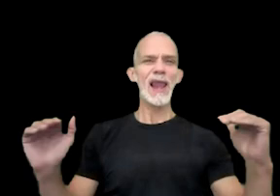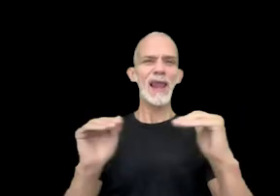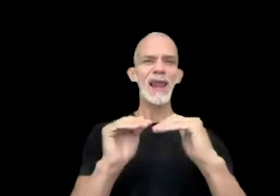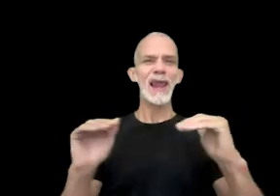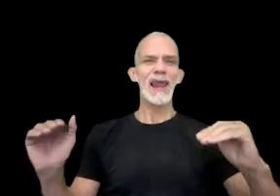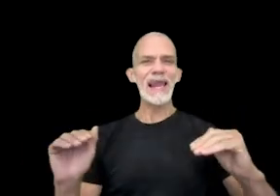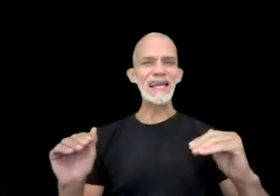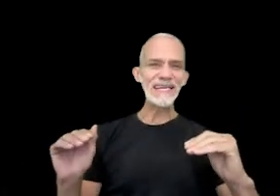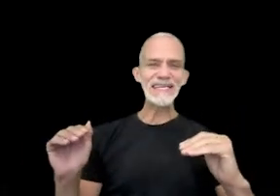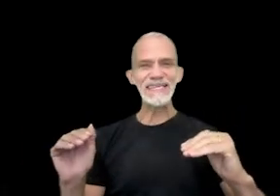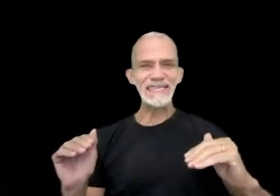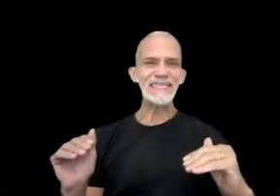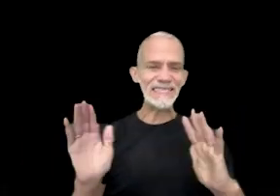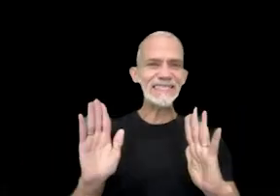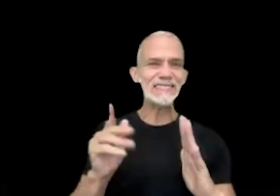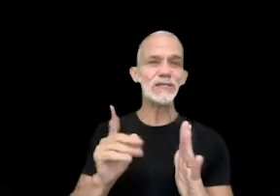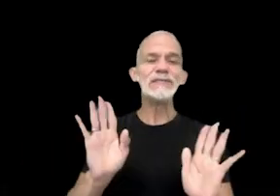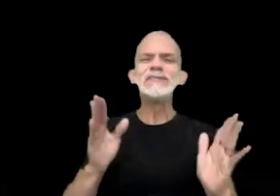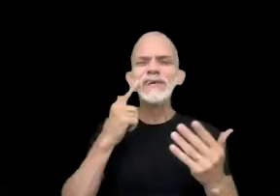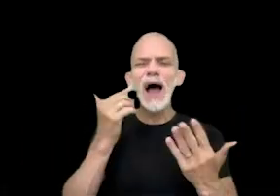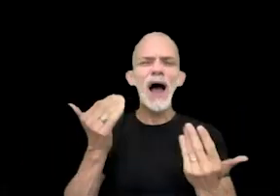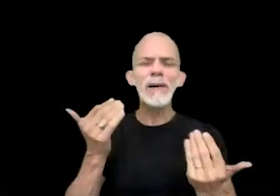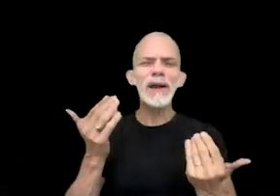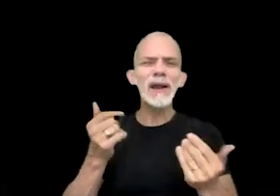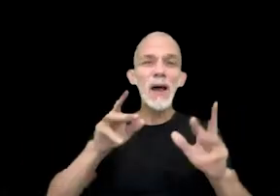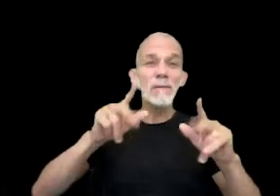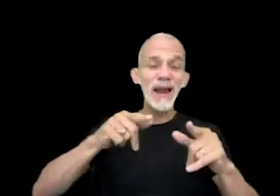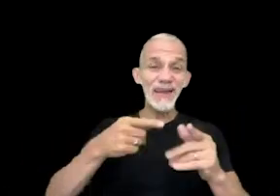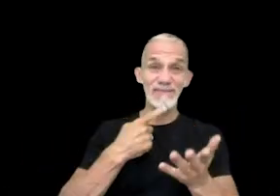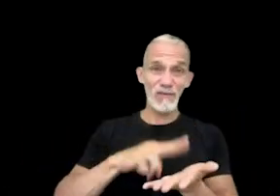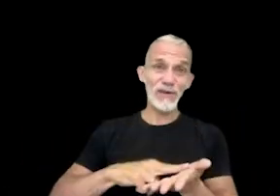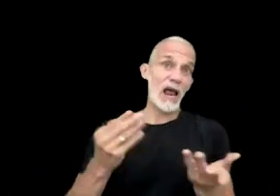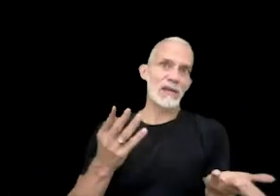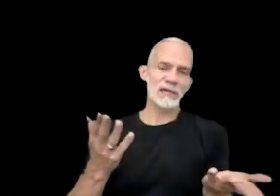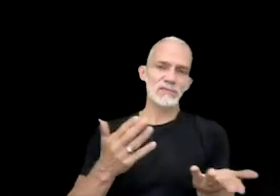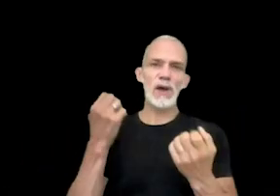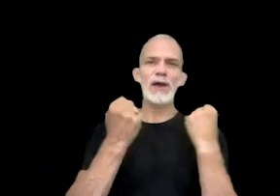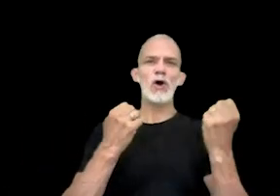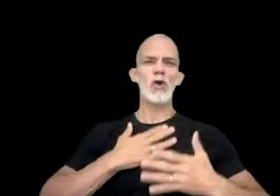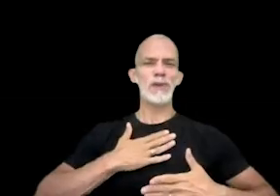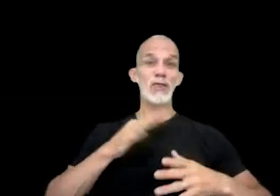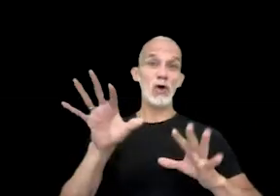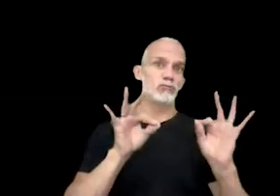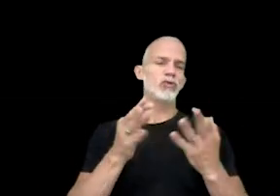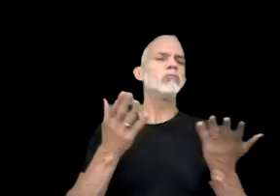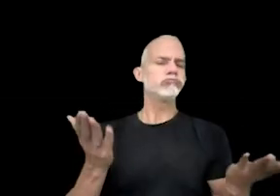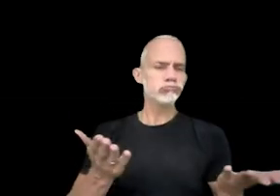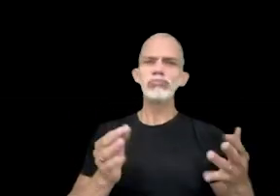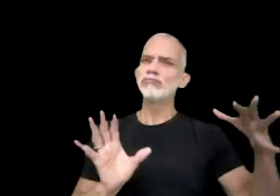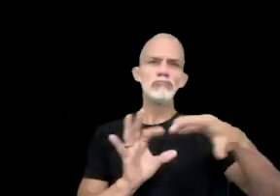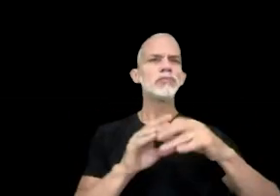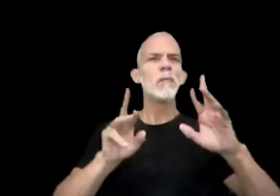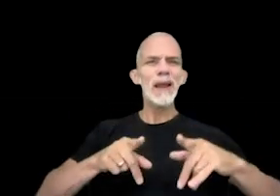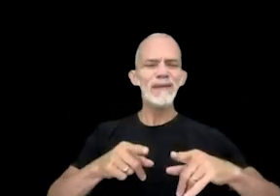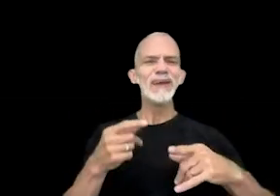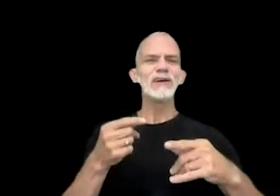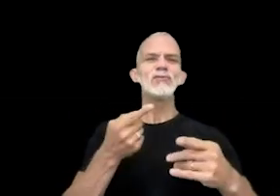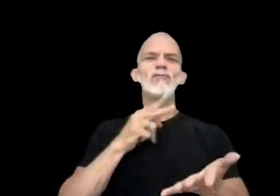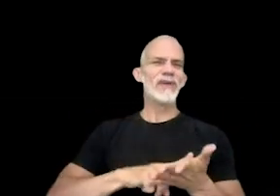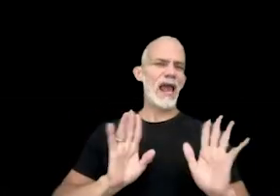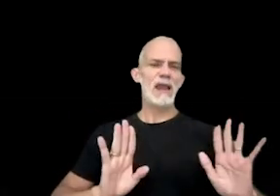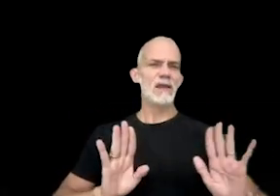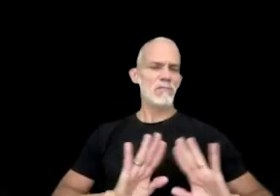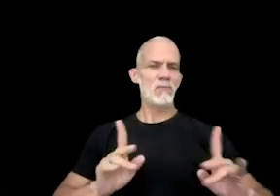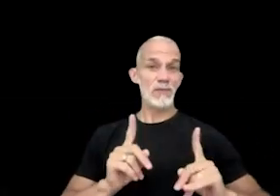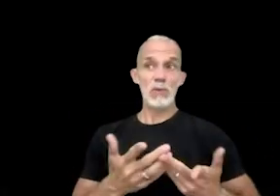donde vengo a decirles, defino, o sea, la planificación fiscal, ¿qué es? La economía de opción. Eso es la planificación fiscal.